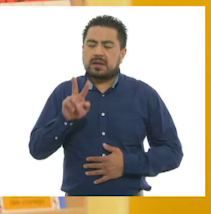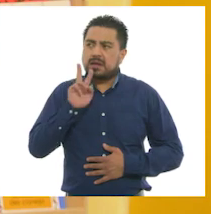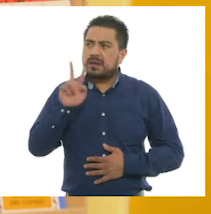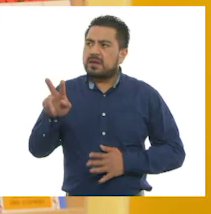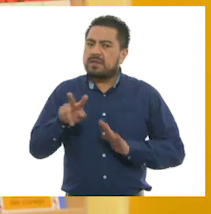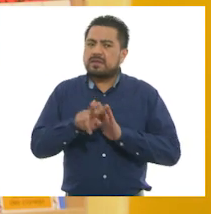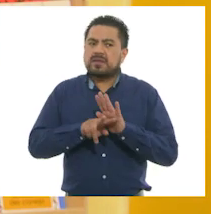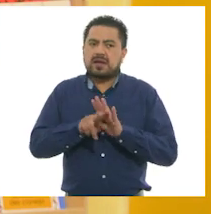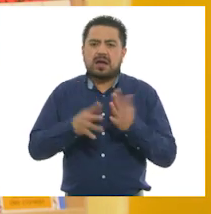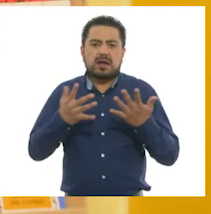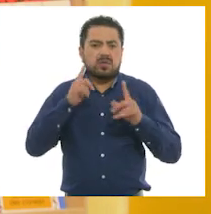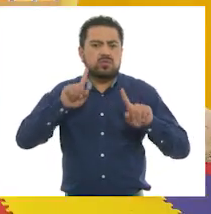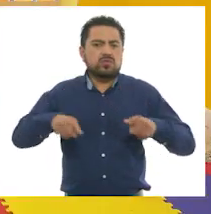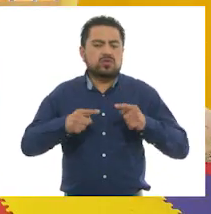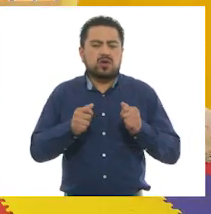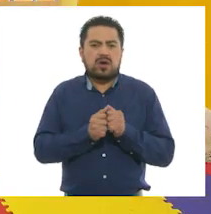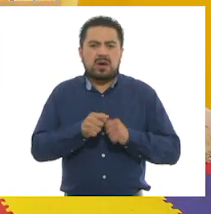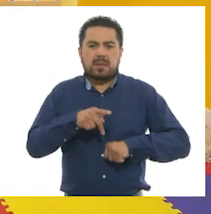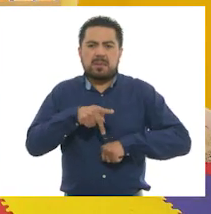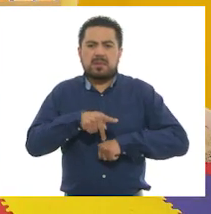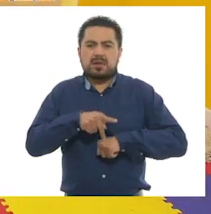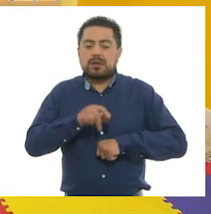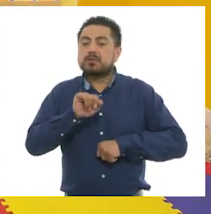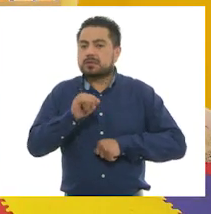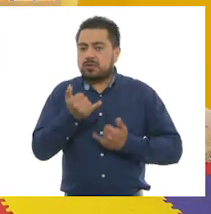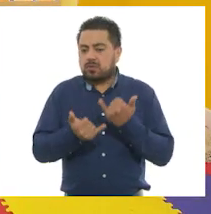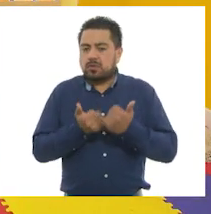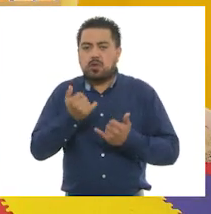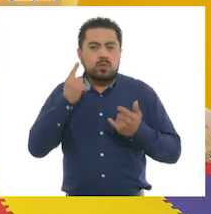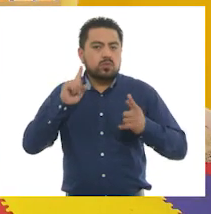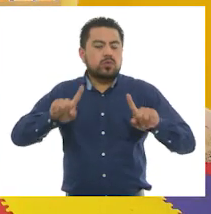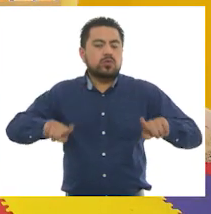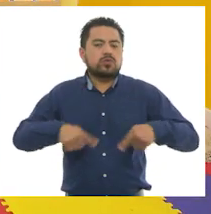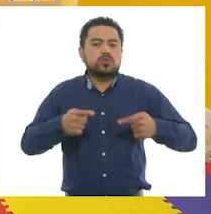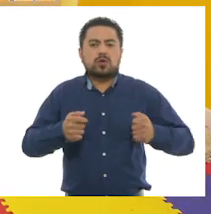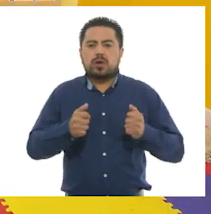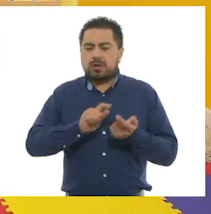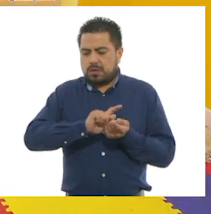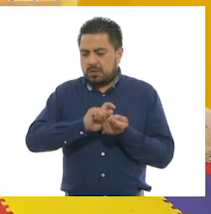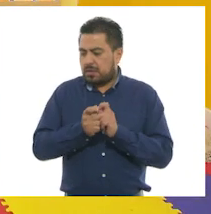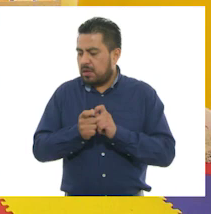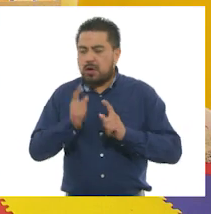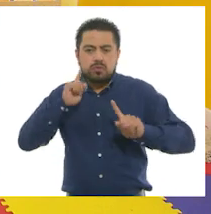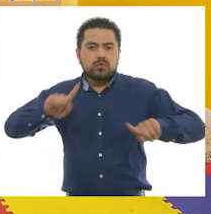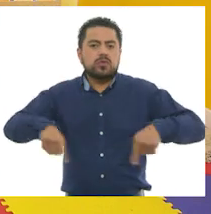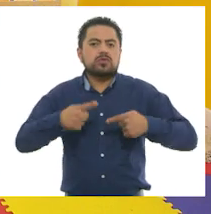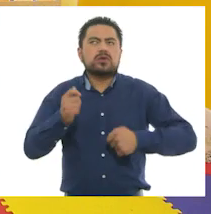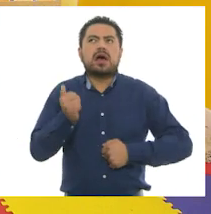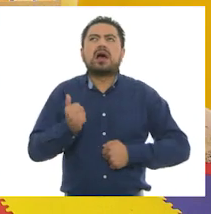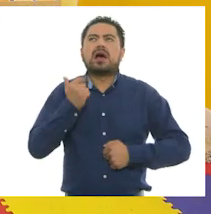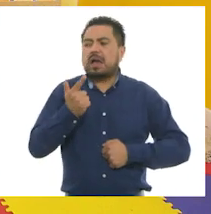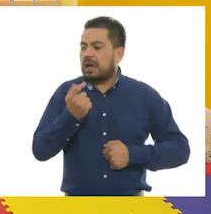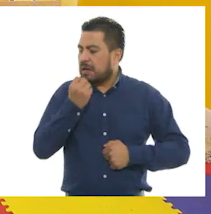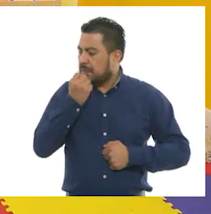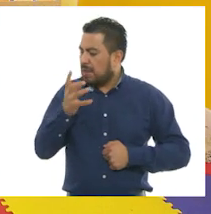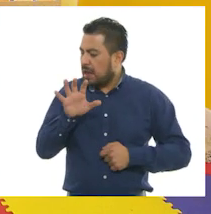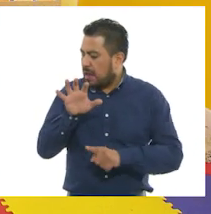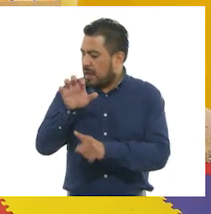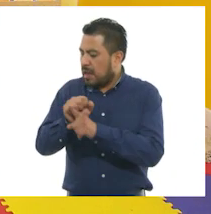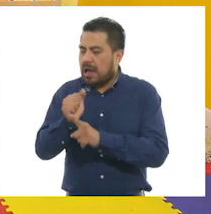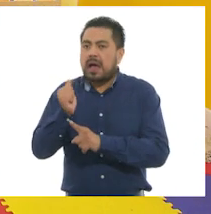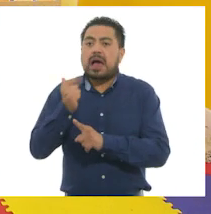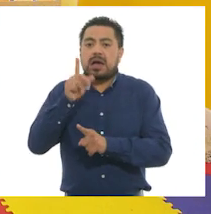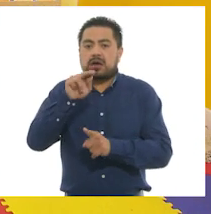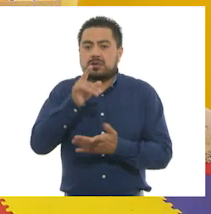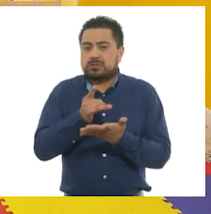en el video hacían música con piedras? Sí, jugar con instrumentos musicales convierte la música en algo alcanzable, algo que no